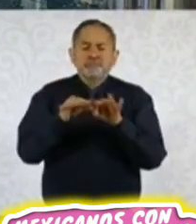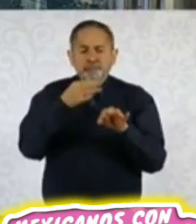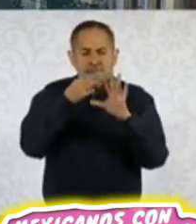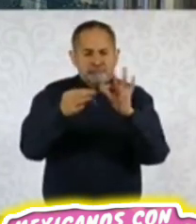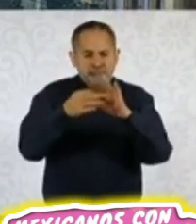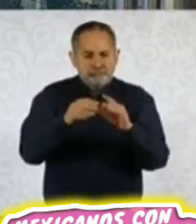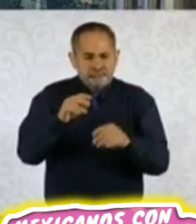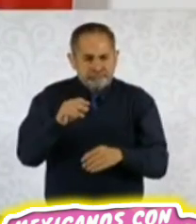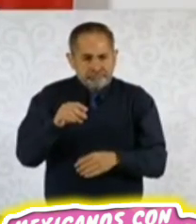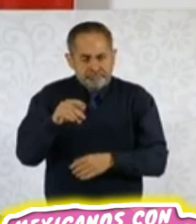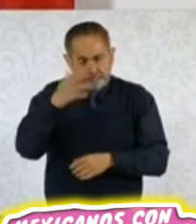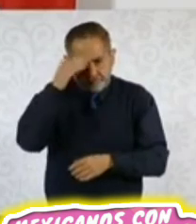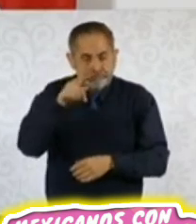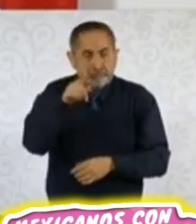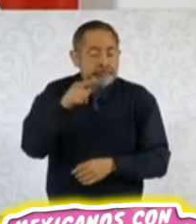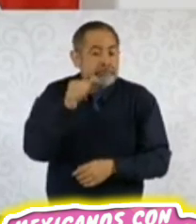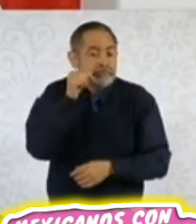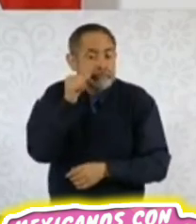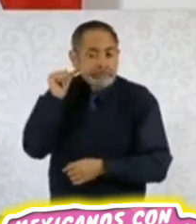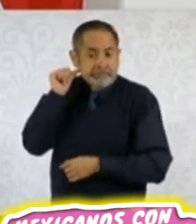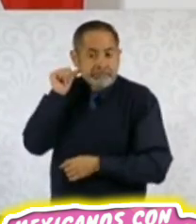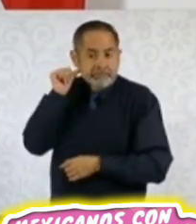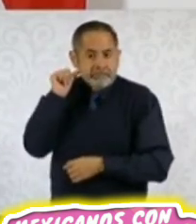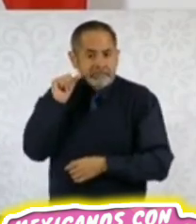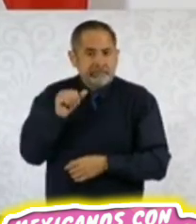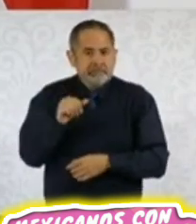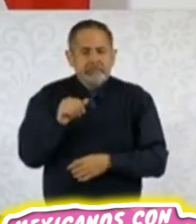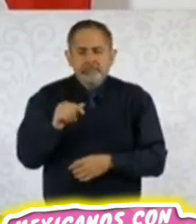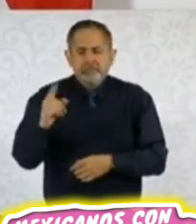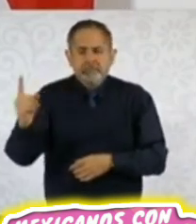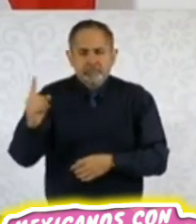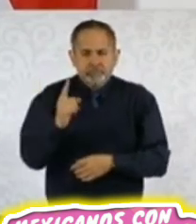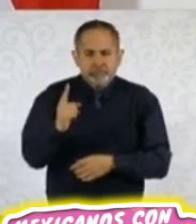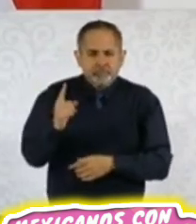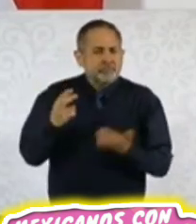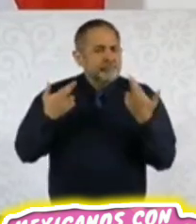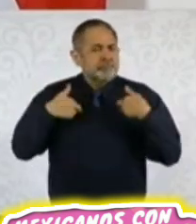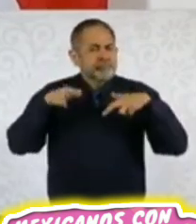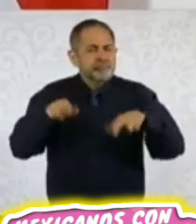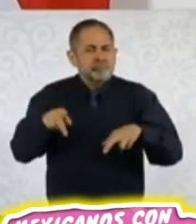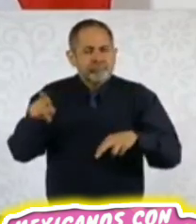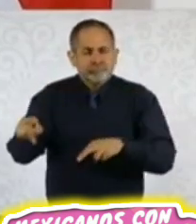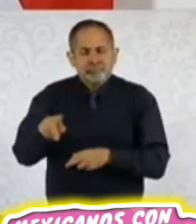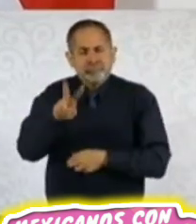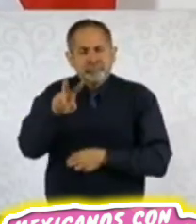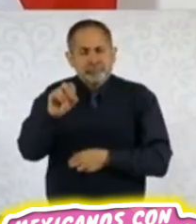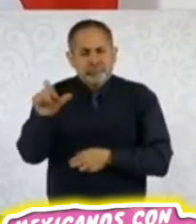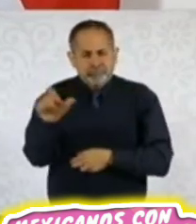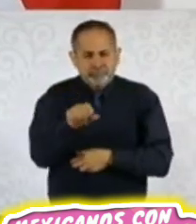vea. Fíjense, ayer un representante de Vox,